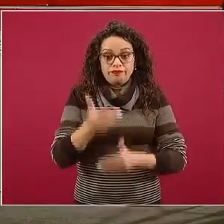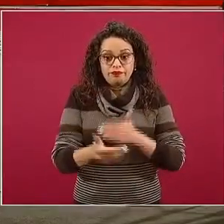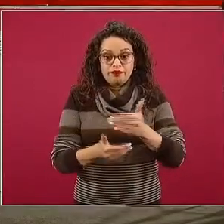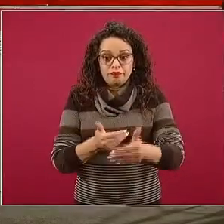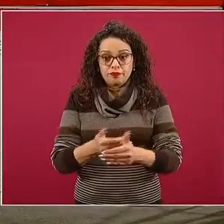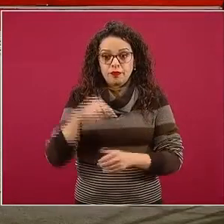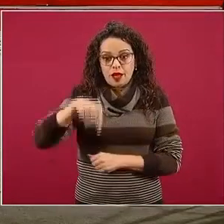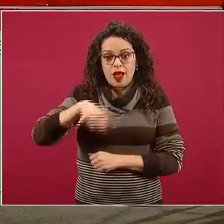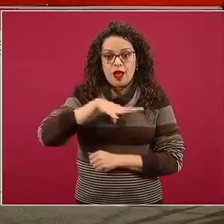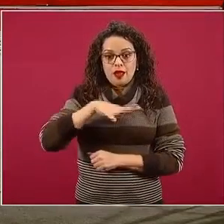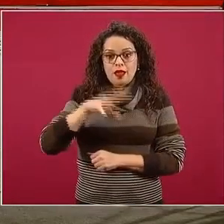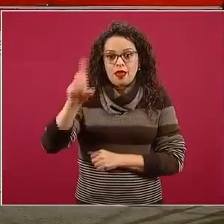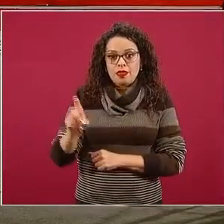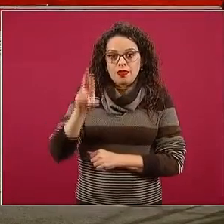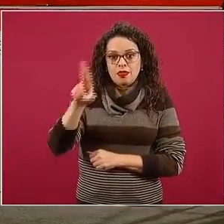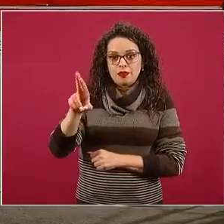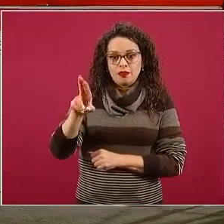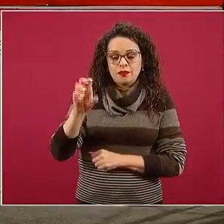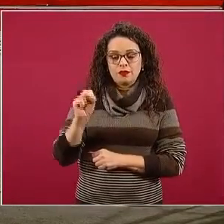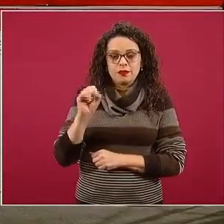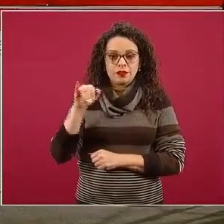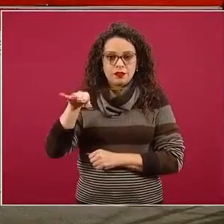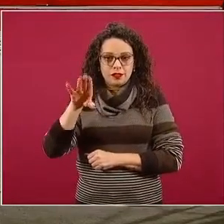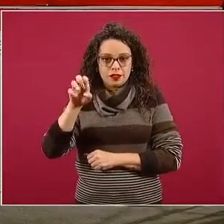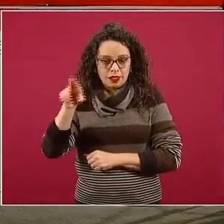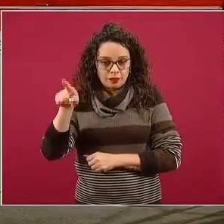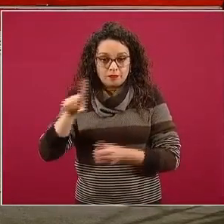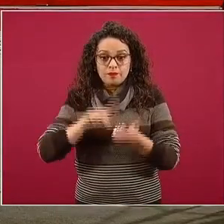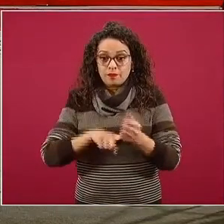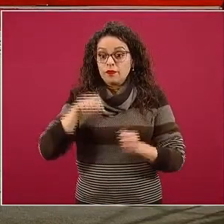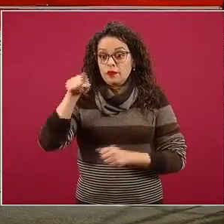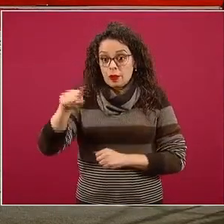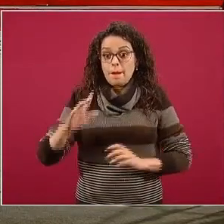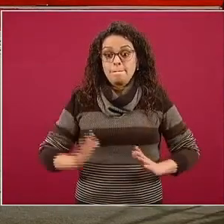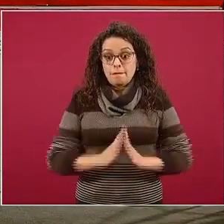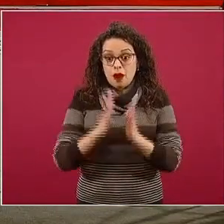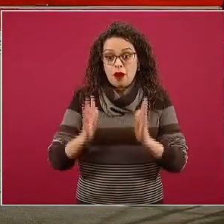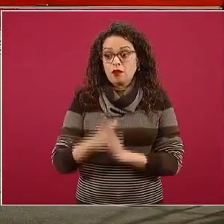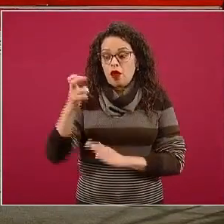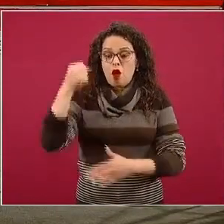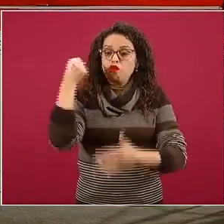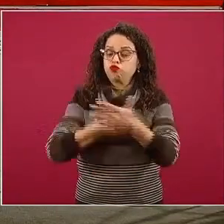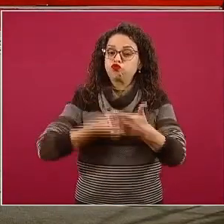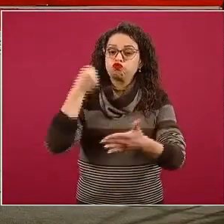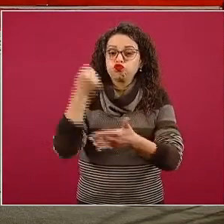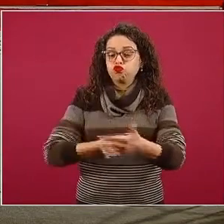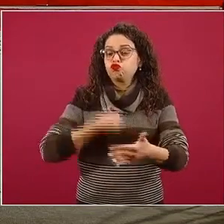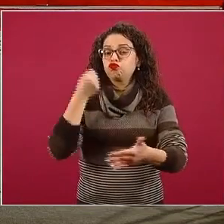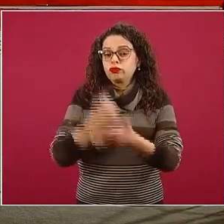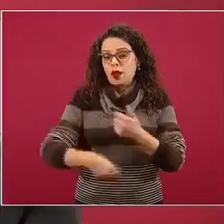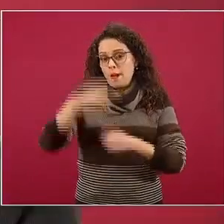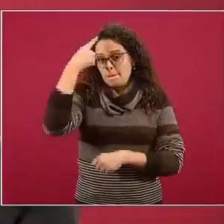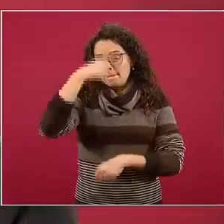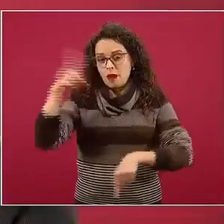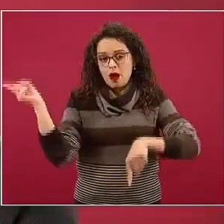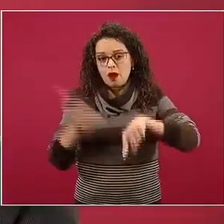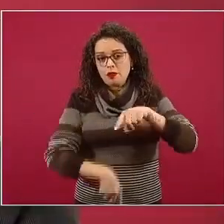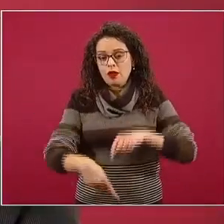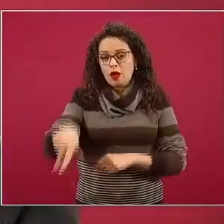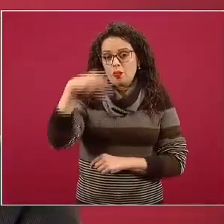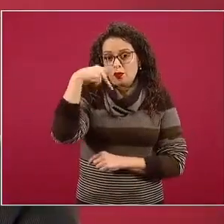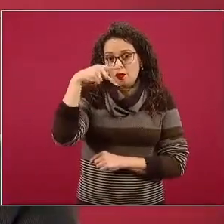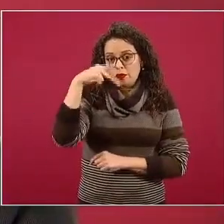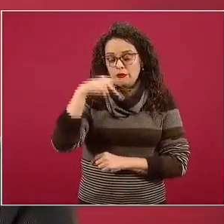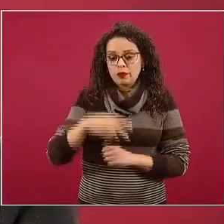presente el doctor Zinser ha sido un partícipe de esta lucha contra el tabaco por muchísimo tiempo y de manera muy